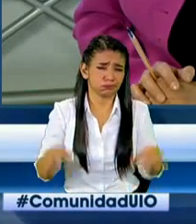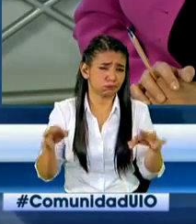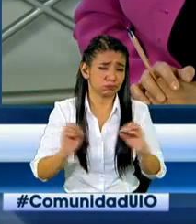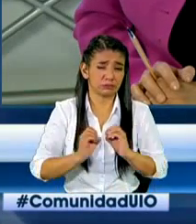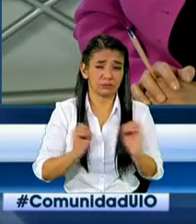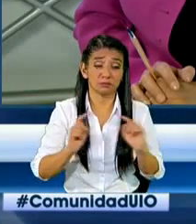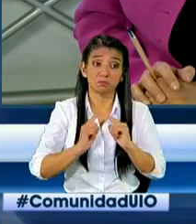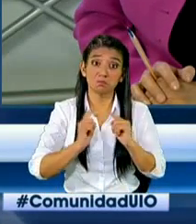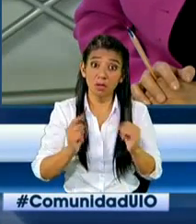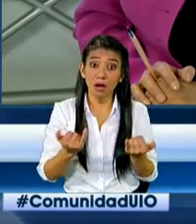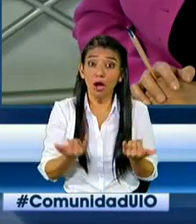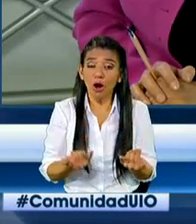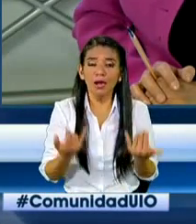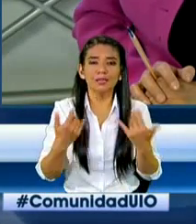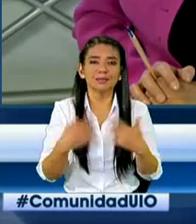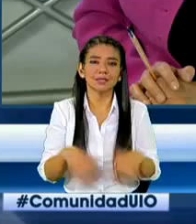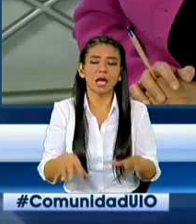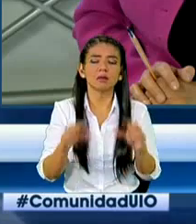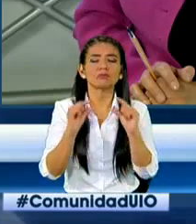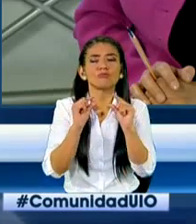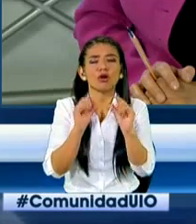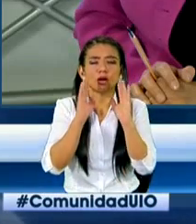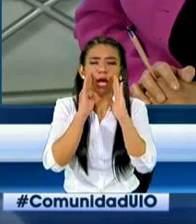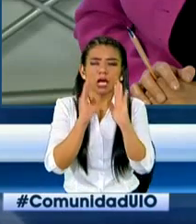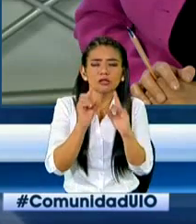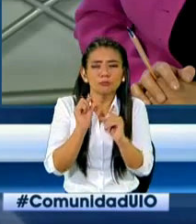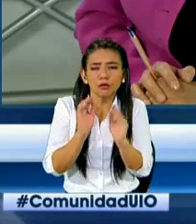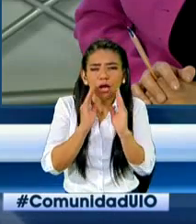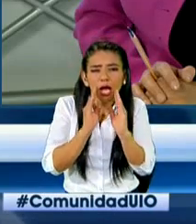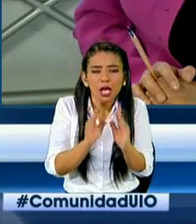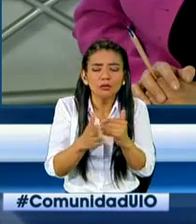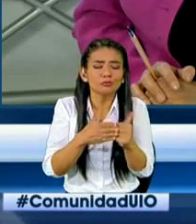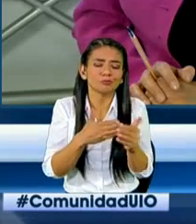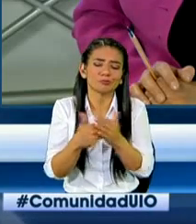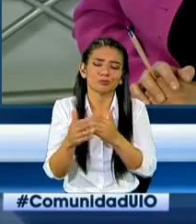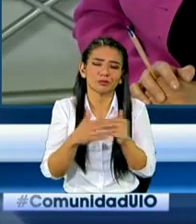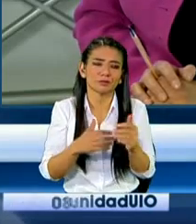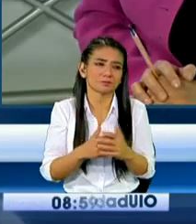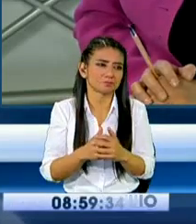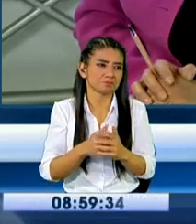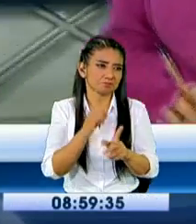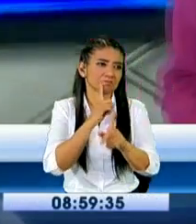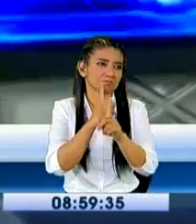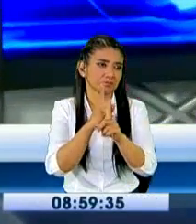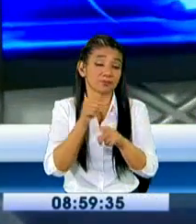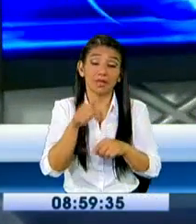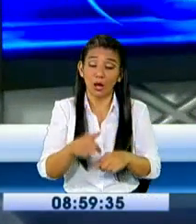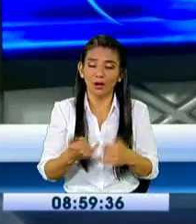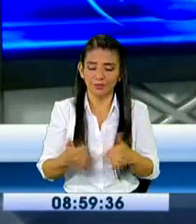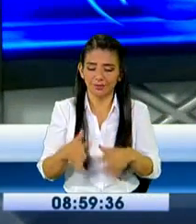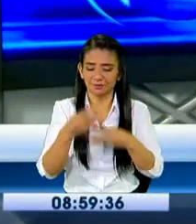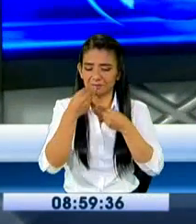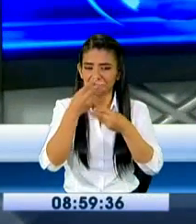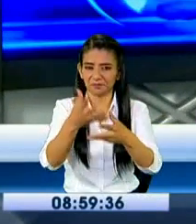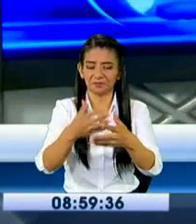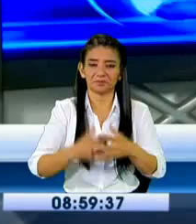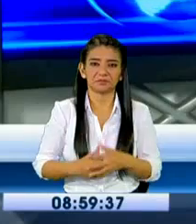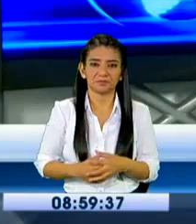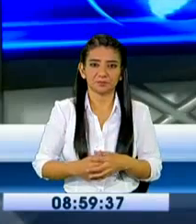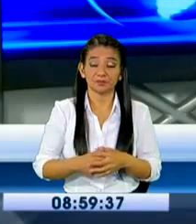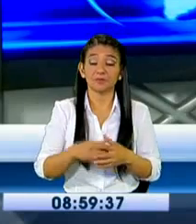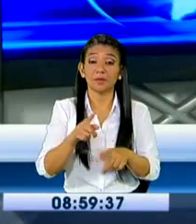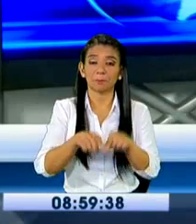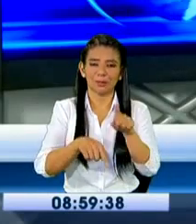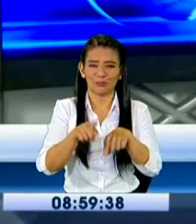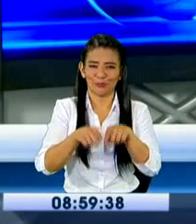menos una luz ha aparecido en el camino de esta familia, Berito. Así es, Robert, eso es lo que en este momento vamos a destacar, porque nuestro amigo